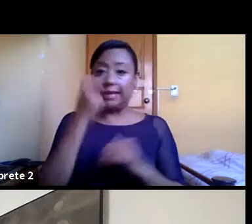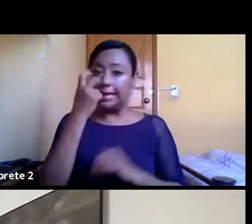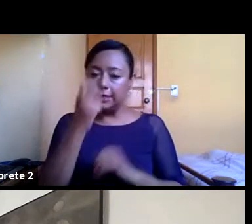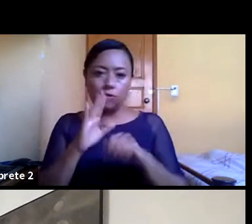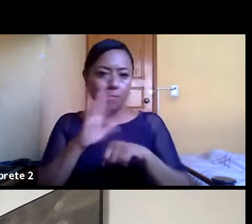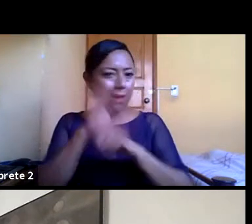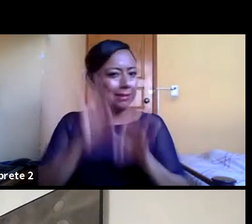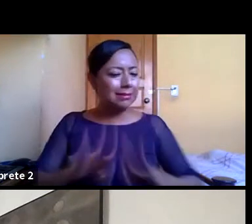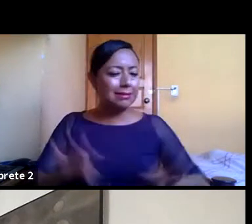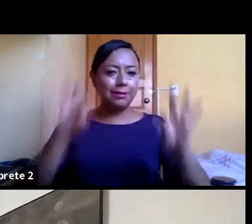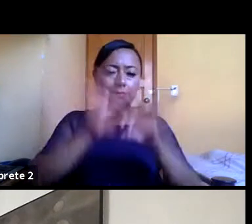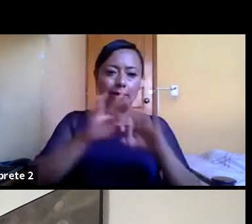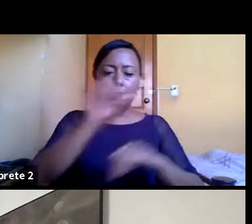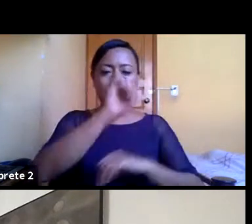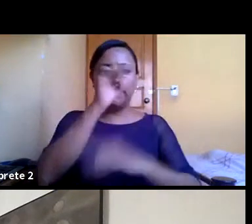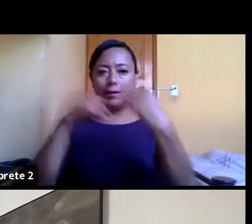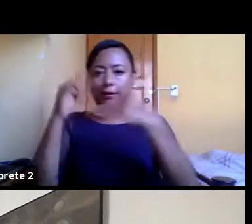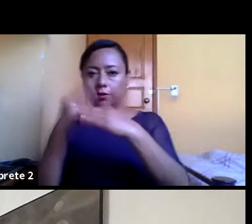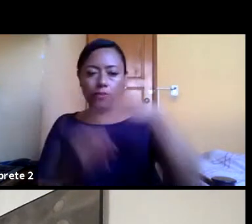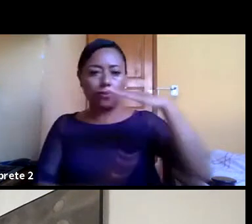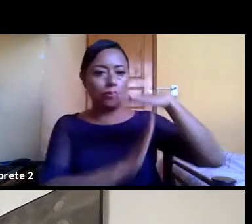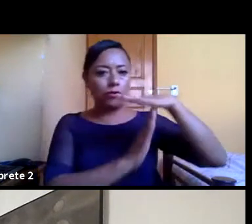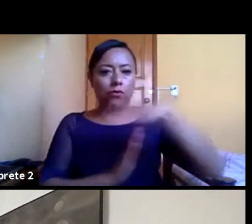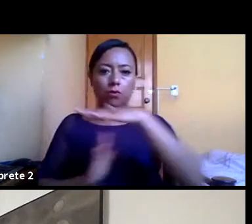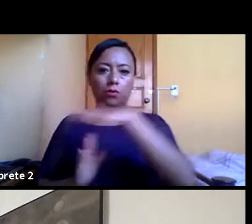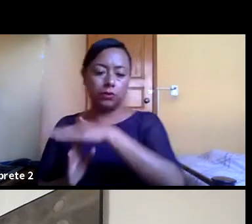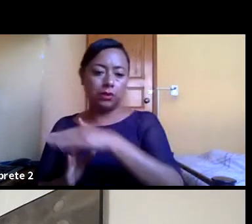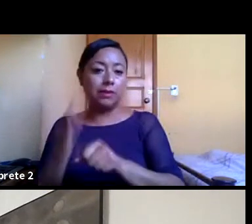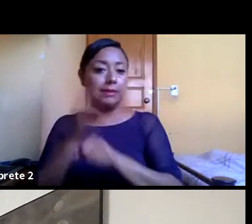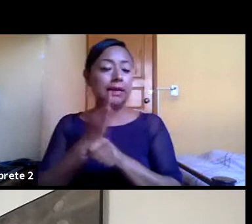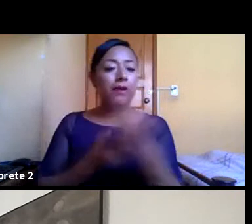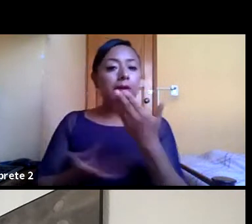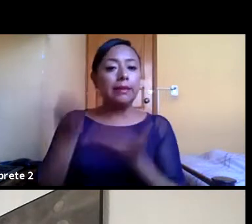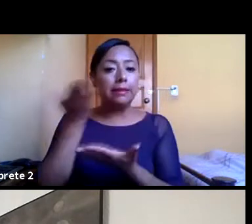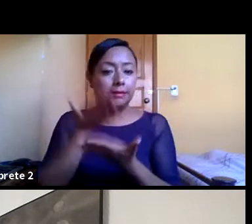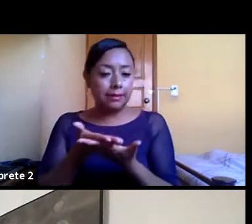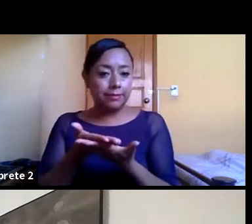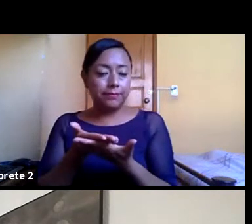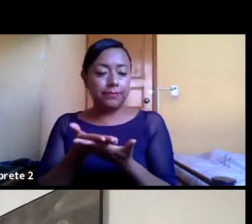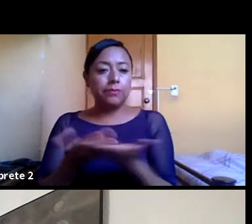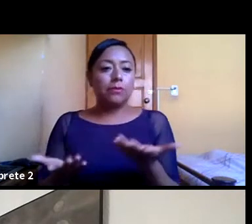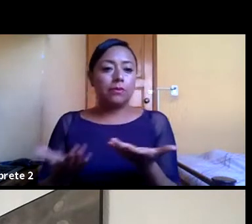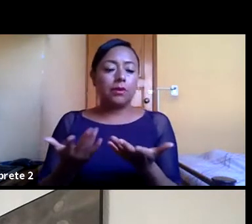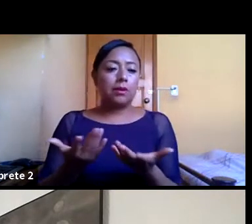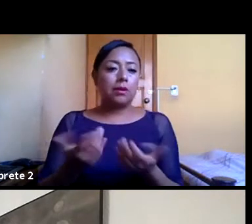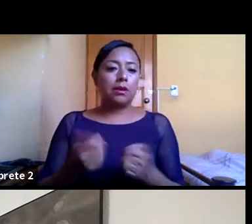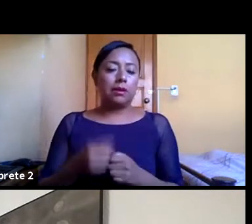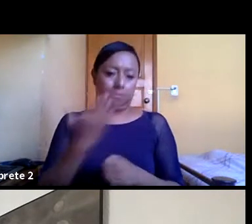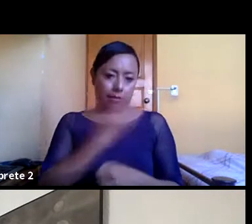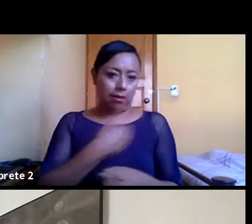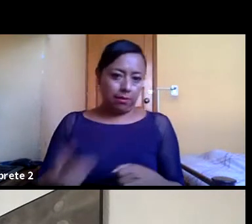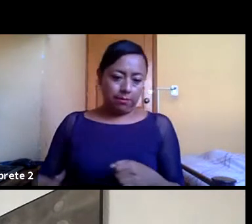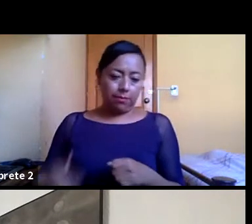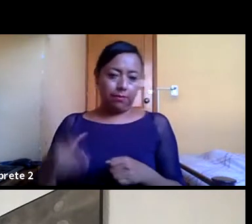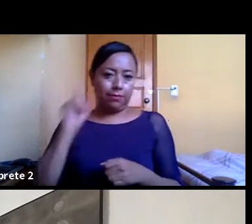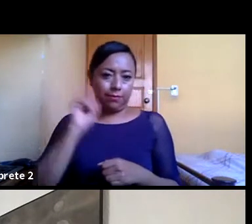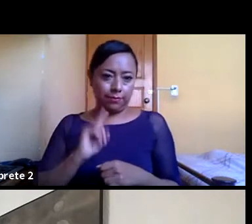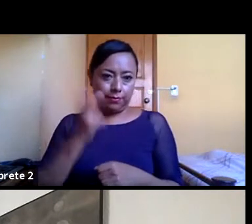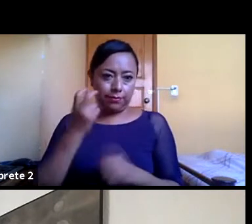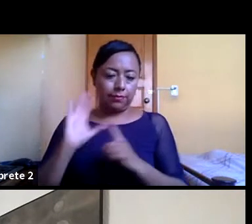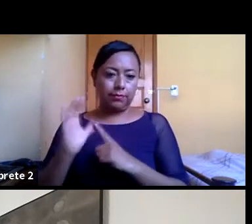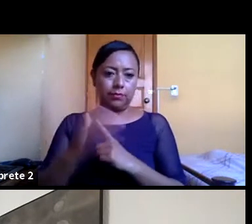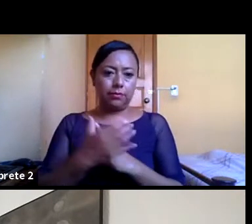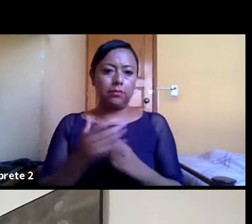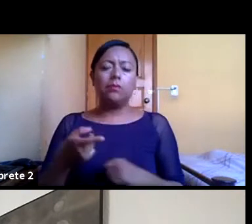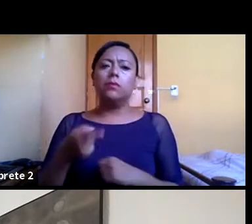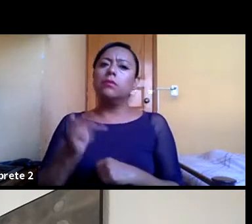las mesas se están proponiendo por parte de la presidencia de esta comisión, creo que no sobra